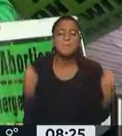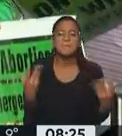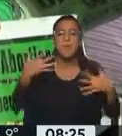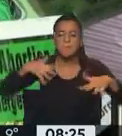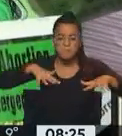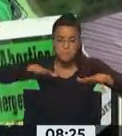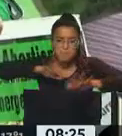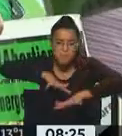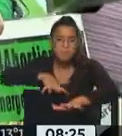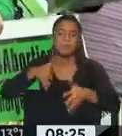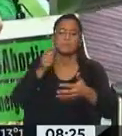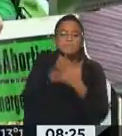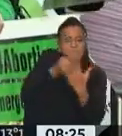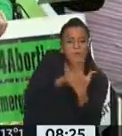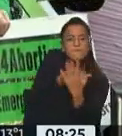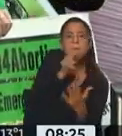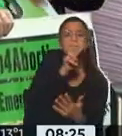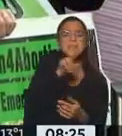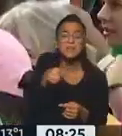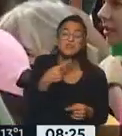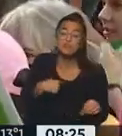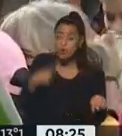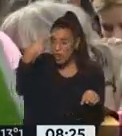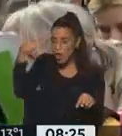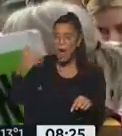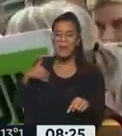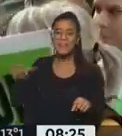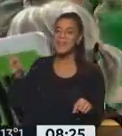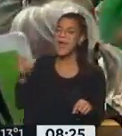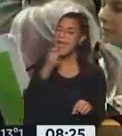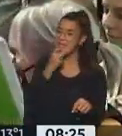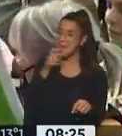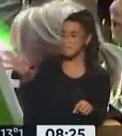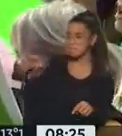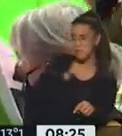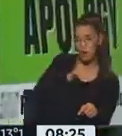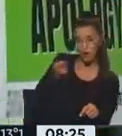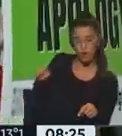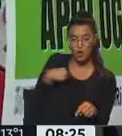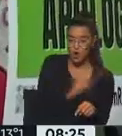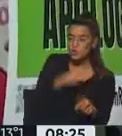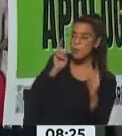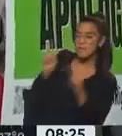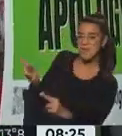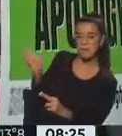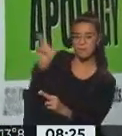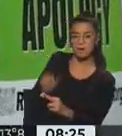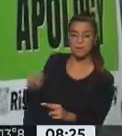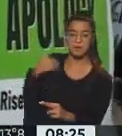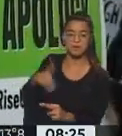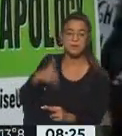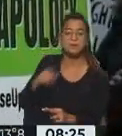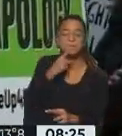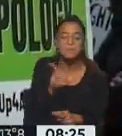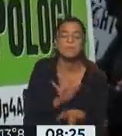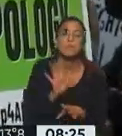de masa feministas y creo que argentina es un muy buen ejemplo para nosotros acá en eeuu nosotros miramos a argentina como